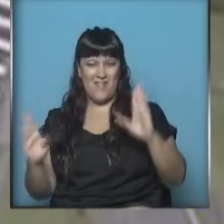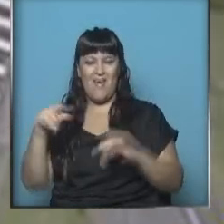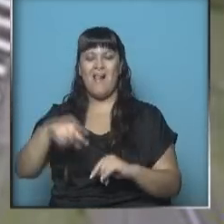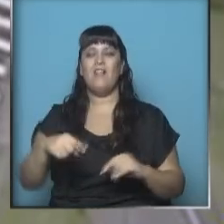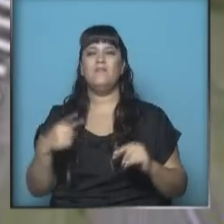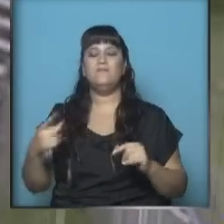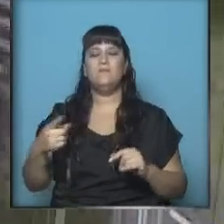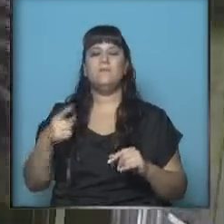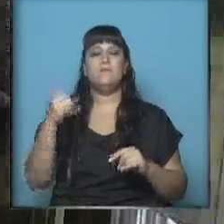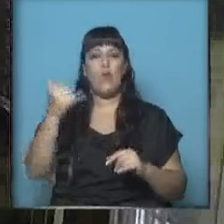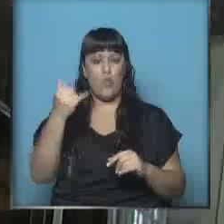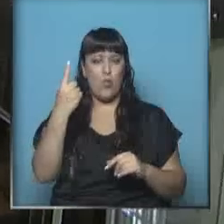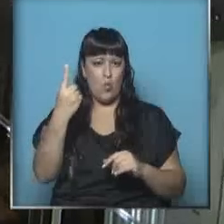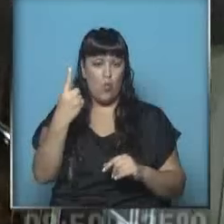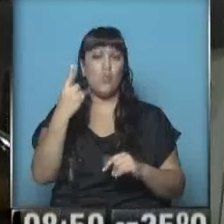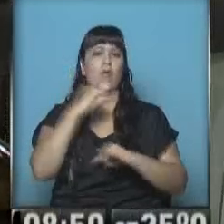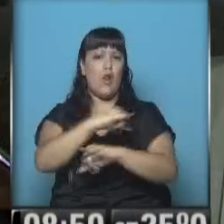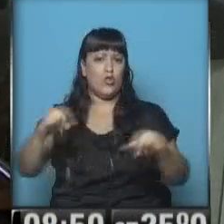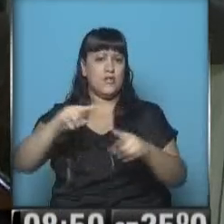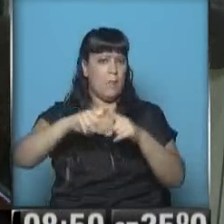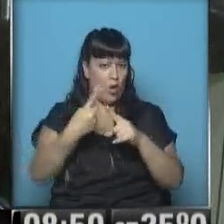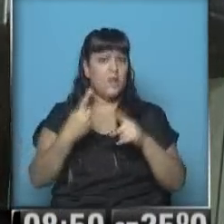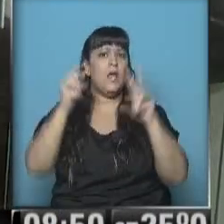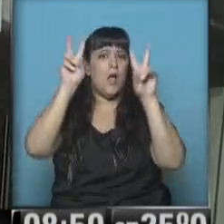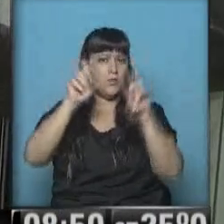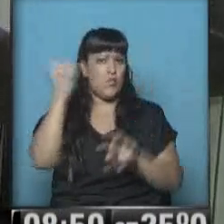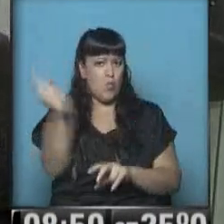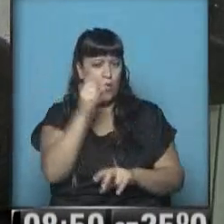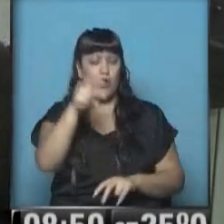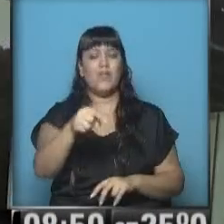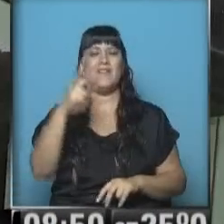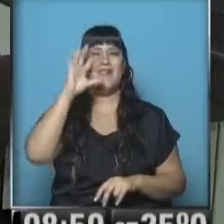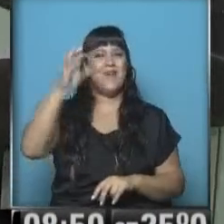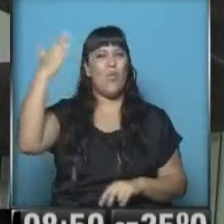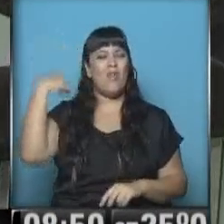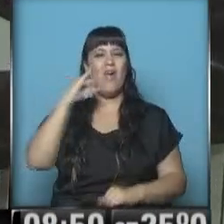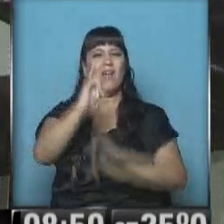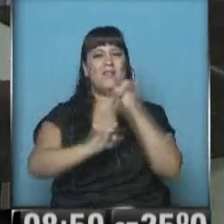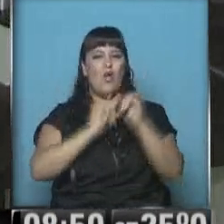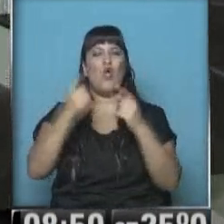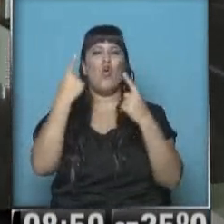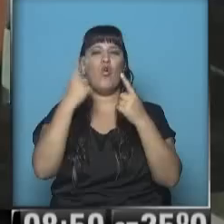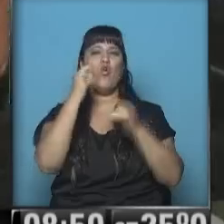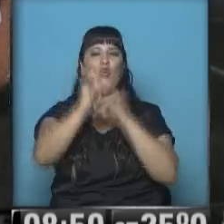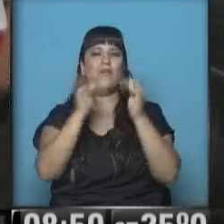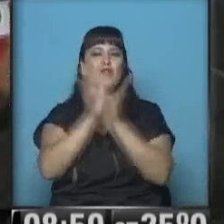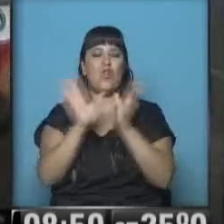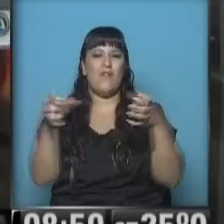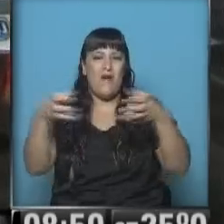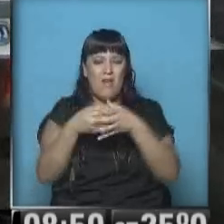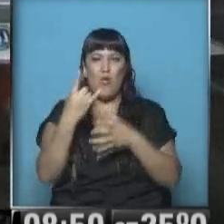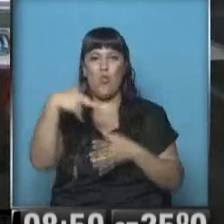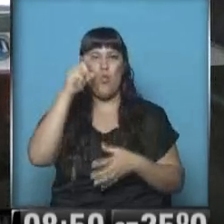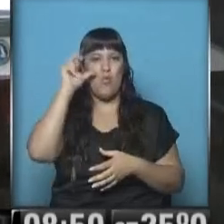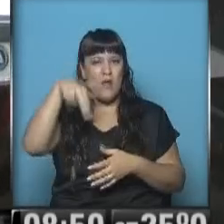y con una de las noticias políticas indudable la noticia del día me parece Eh bueno se acuerdan que comenzamos hablando de las diferencias la crisis del frente amplio un en